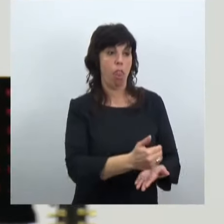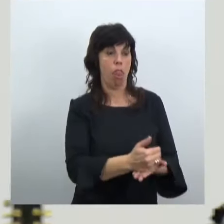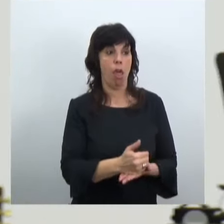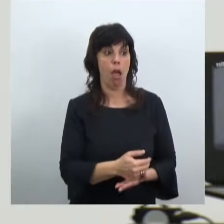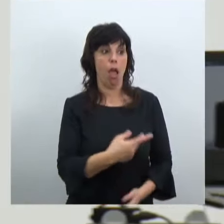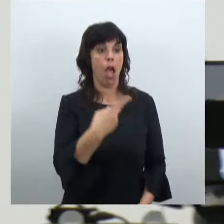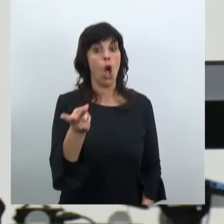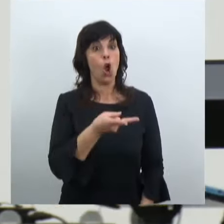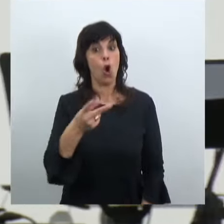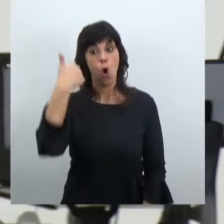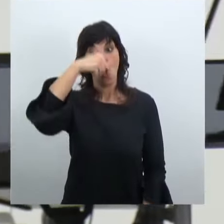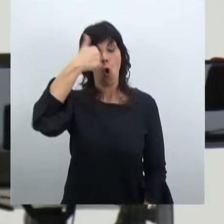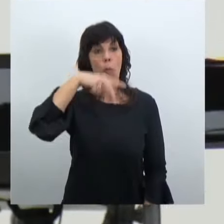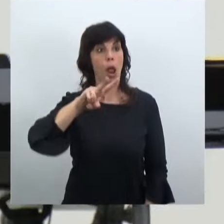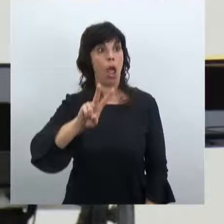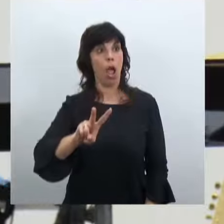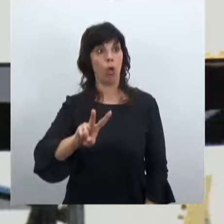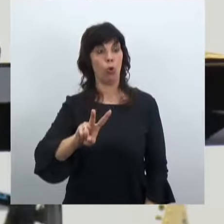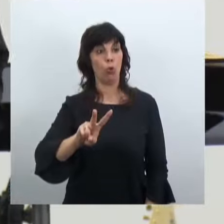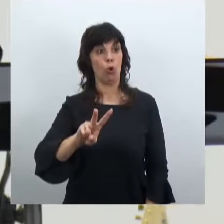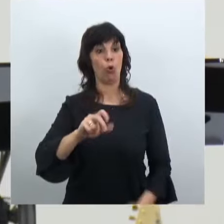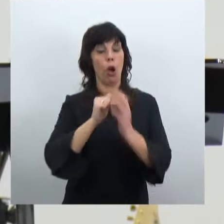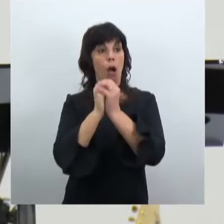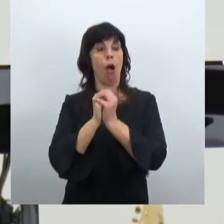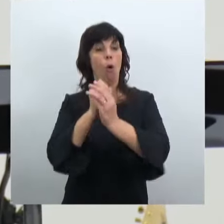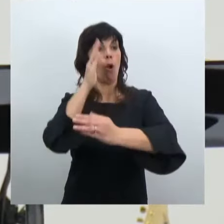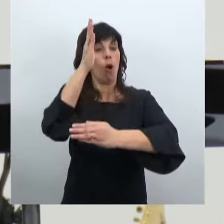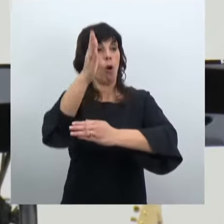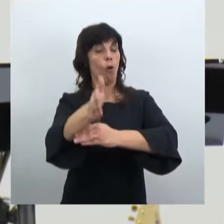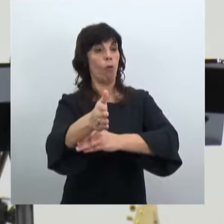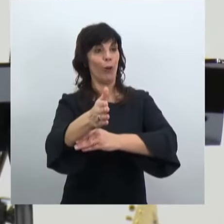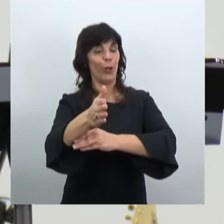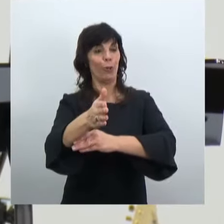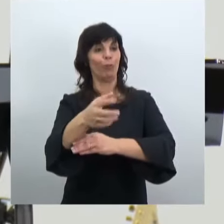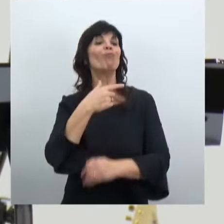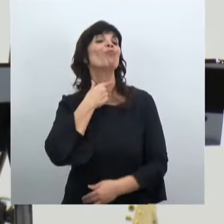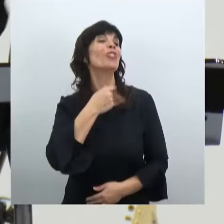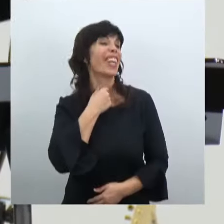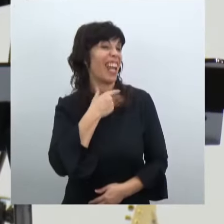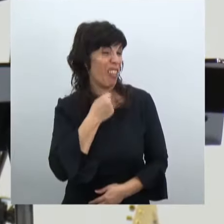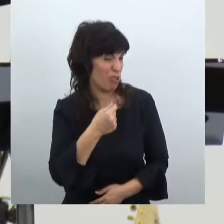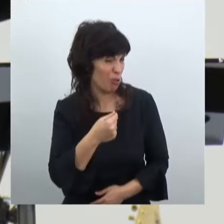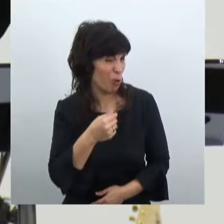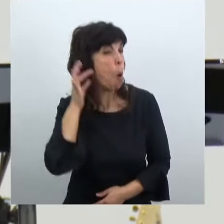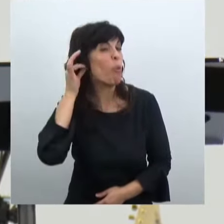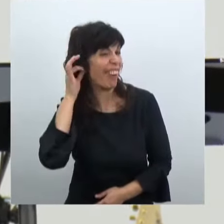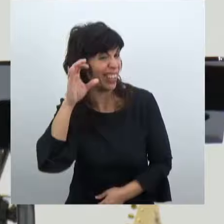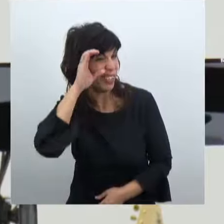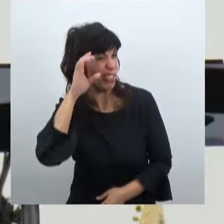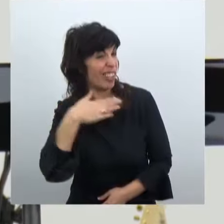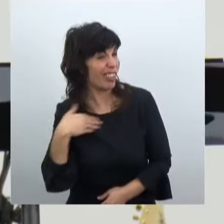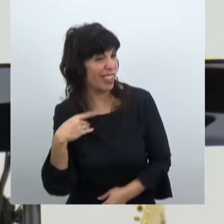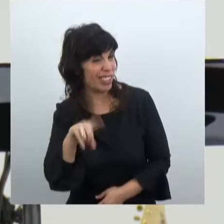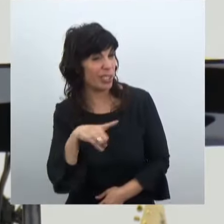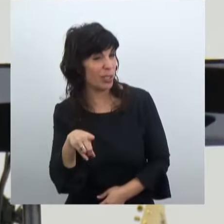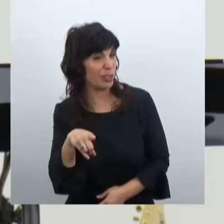orar. Dos hombres fueron a orar, dos hombres fueron a orar. ¿Queréis oír algo gracioso, mujeres? ¿Queréis oír algo?